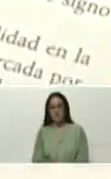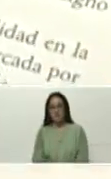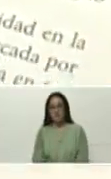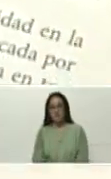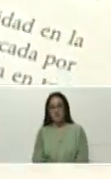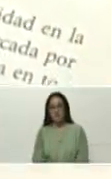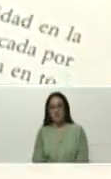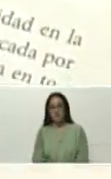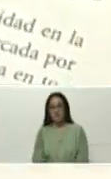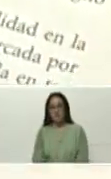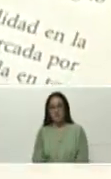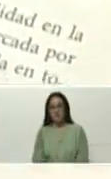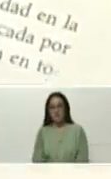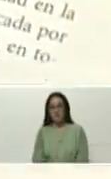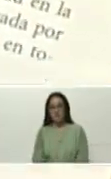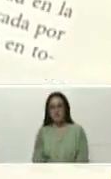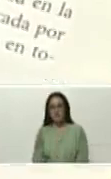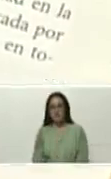Menéndez.